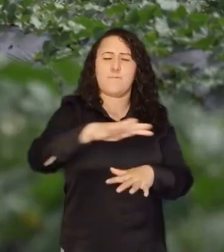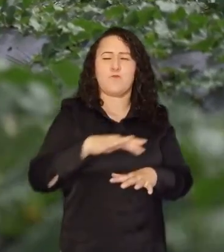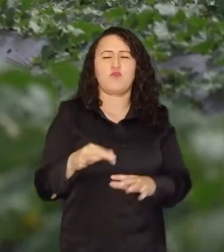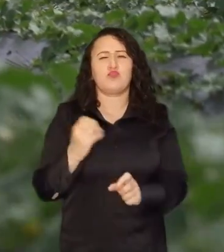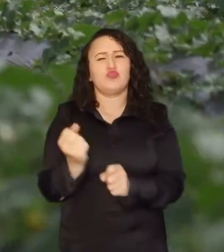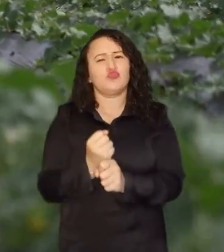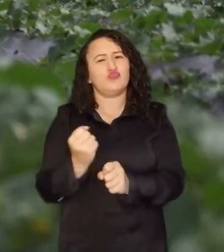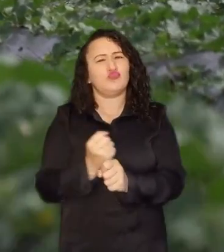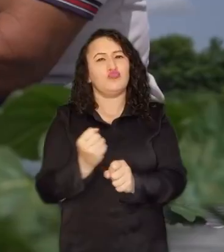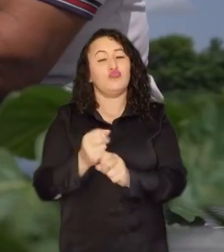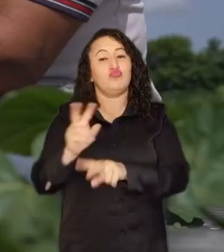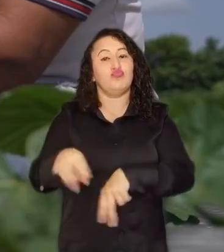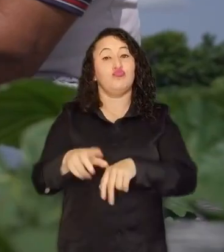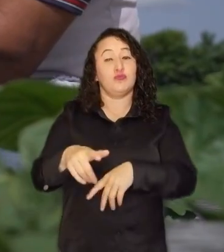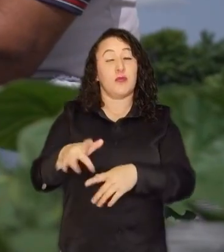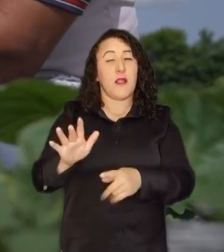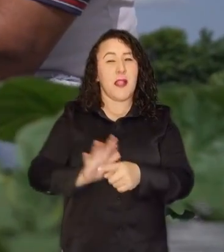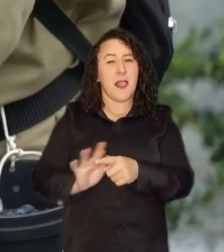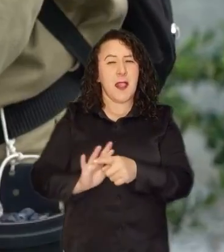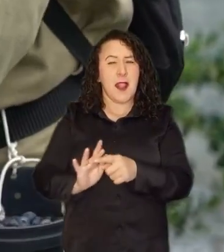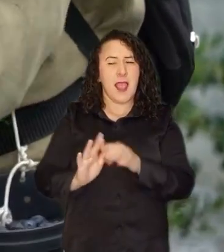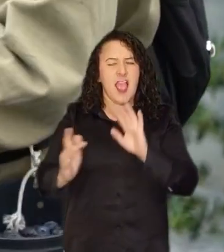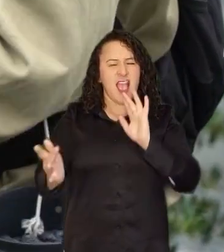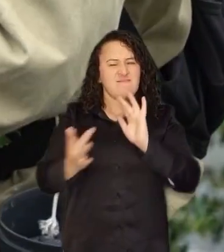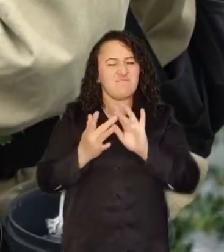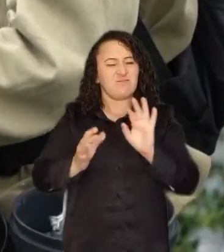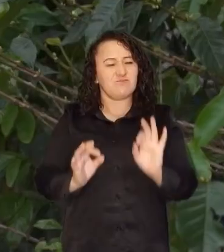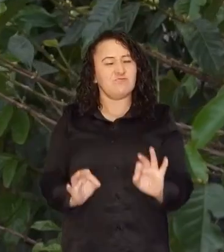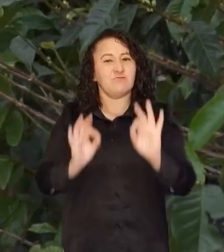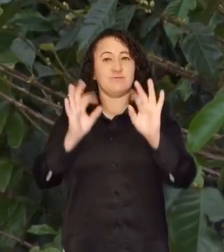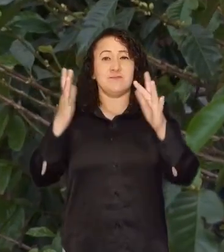al concepto de la OMS, una sola salud.